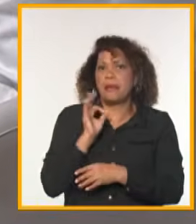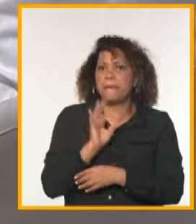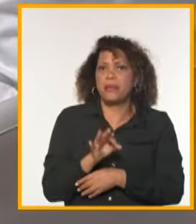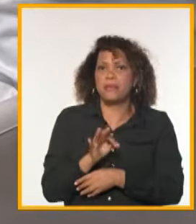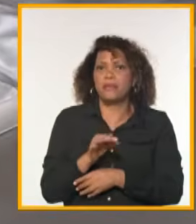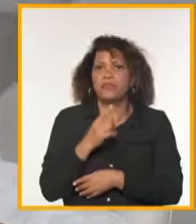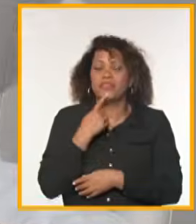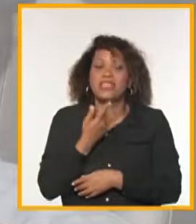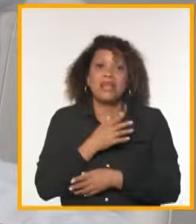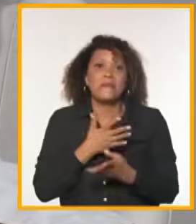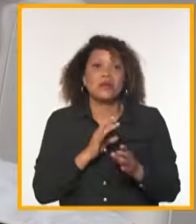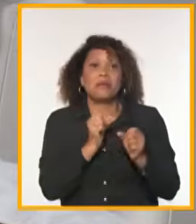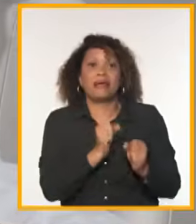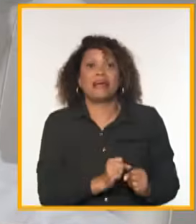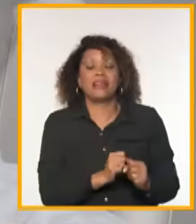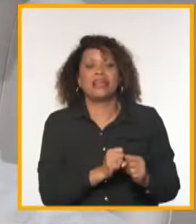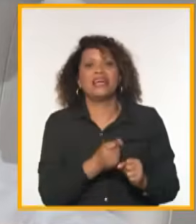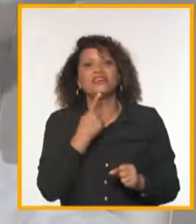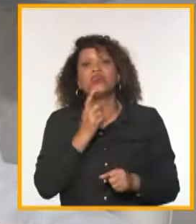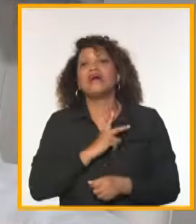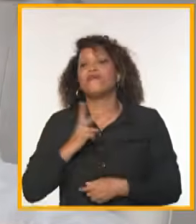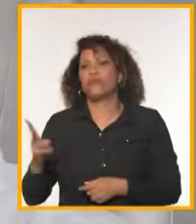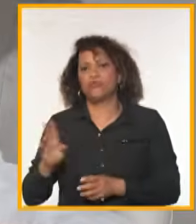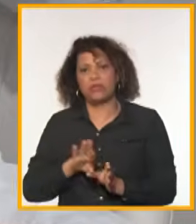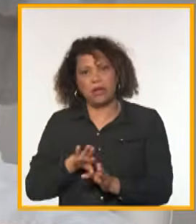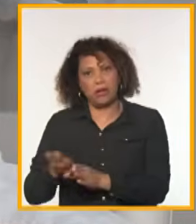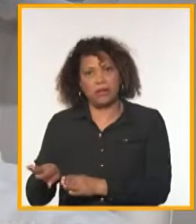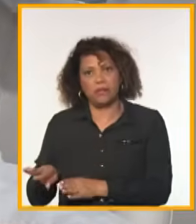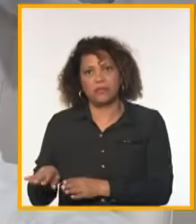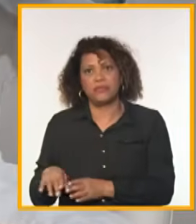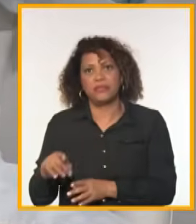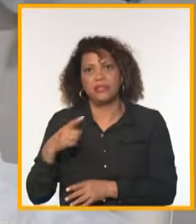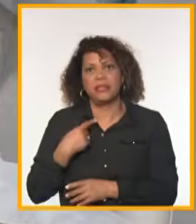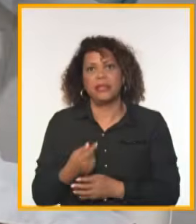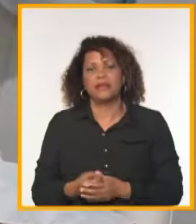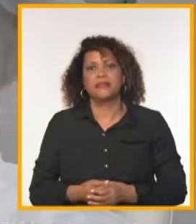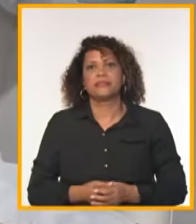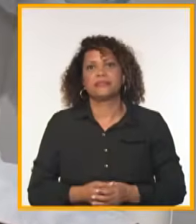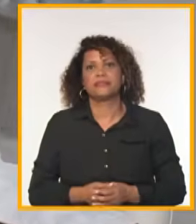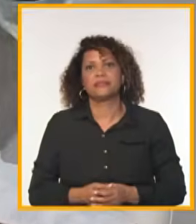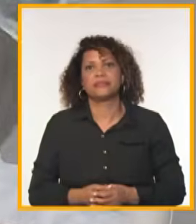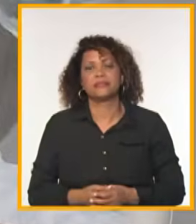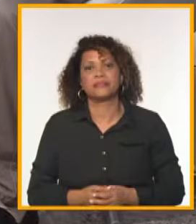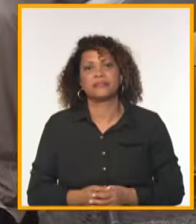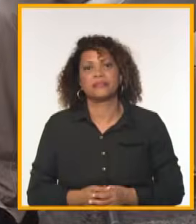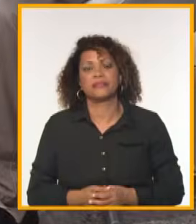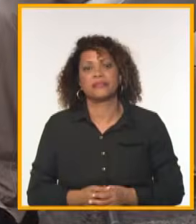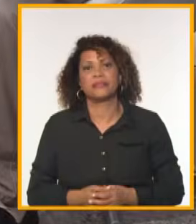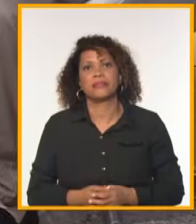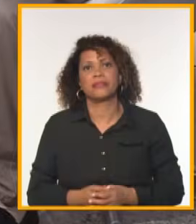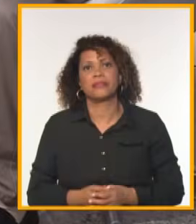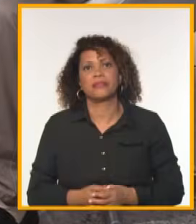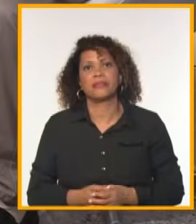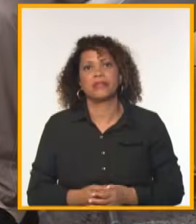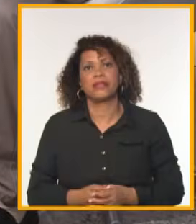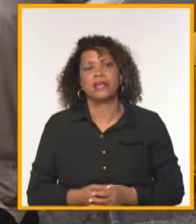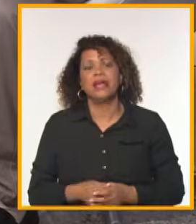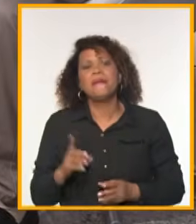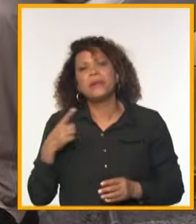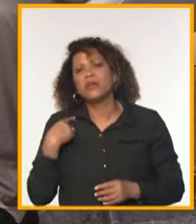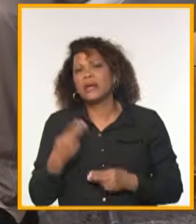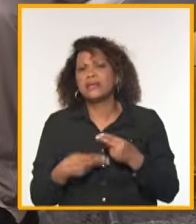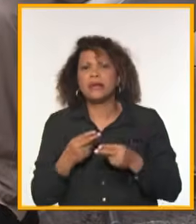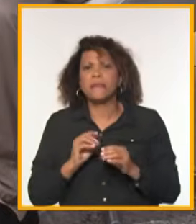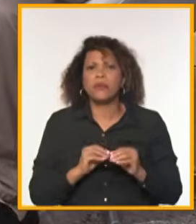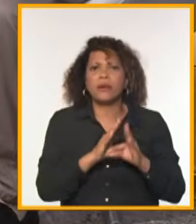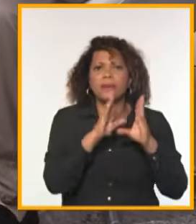después a dejar allí. Aquello era voluntario, sí, digamos, todo Santiago de Las Vegas. Voluntario, total y completamente. Pero ¿era por la mañana el